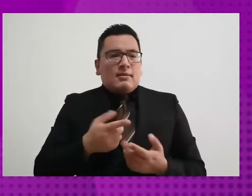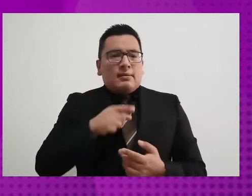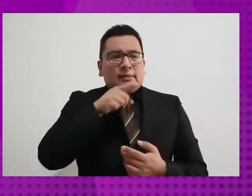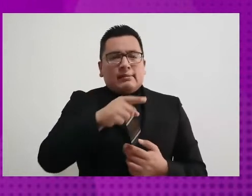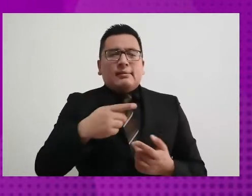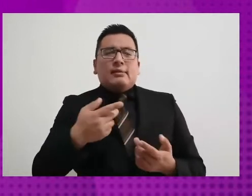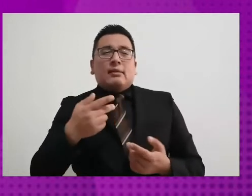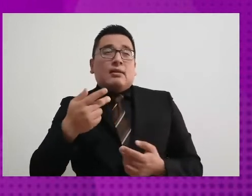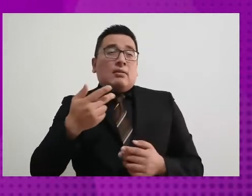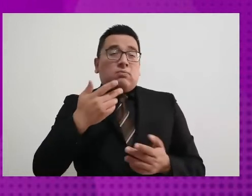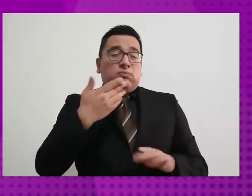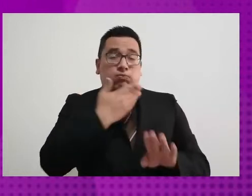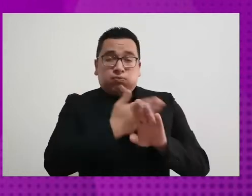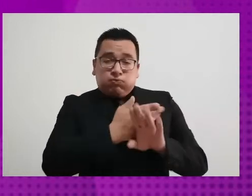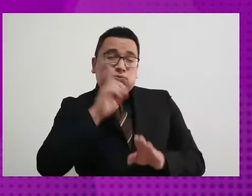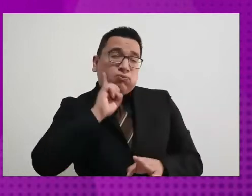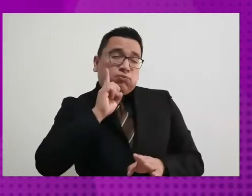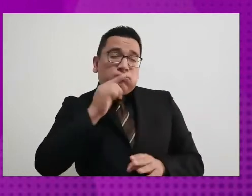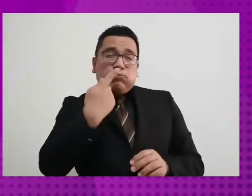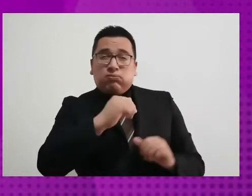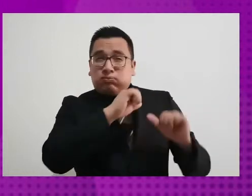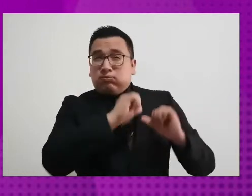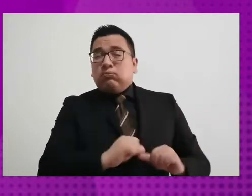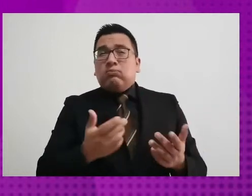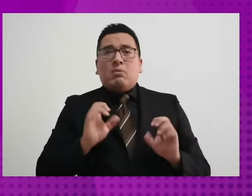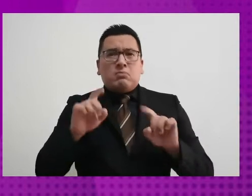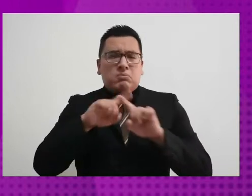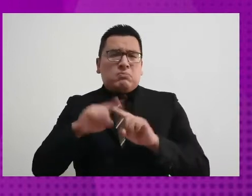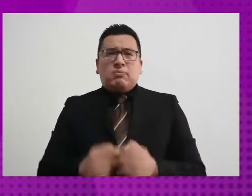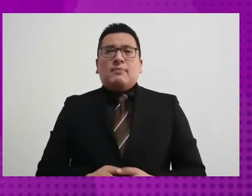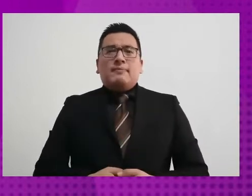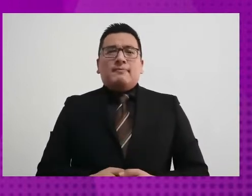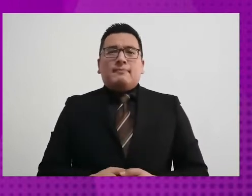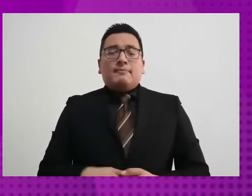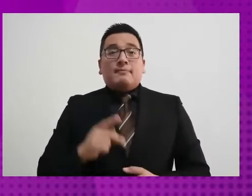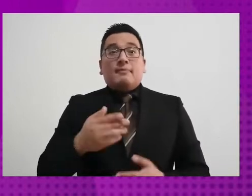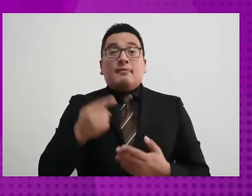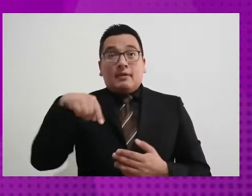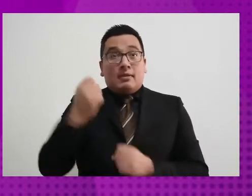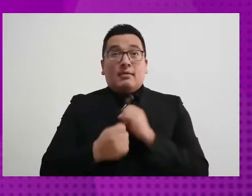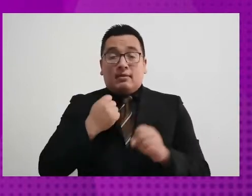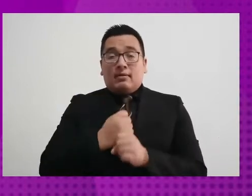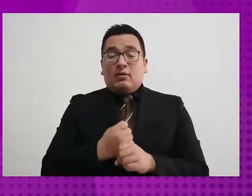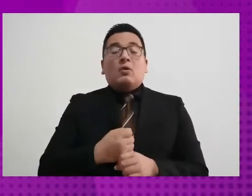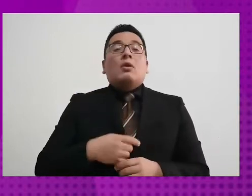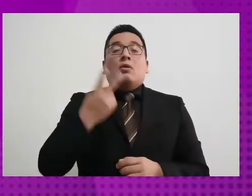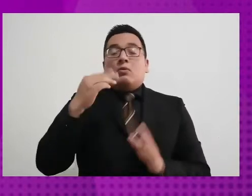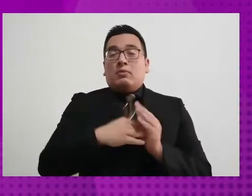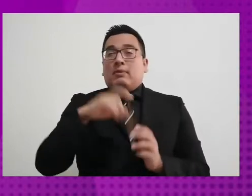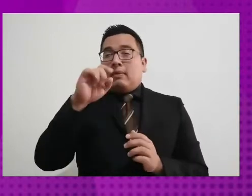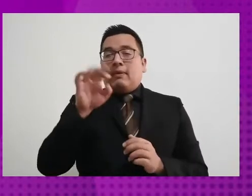sancionar la violencia política en contra de las mujeres. Y bueno, finalmente y felizmente, el 13 de abril de este año ya se